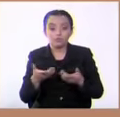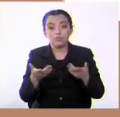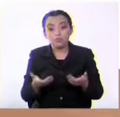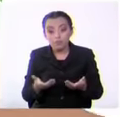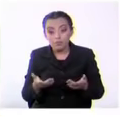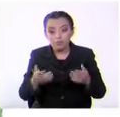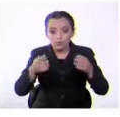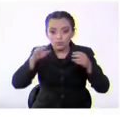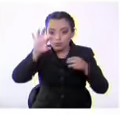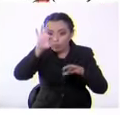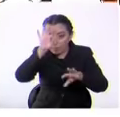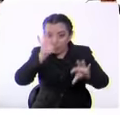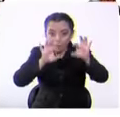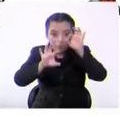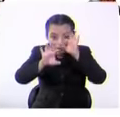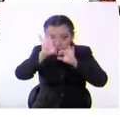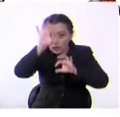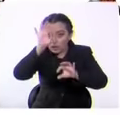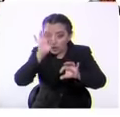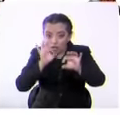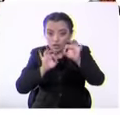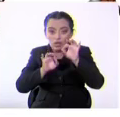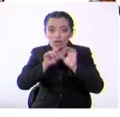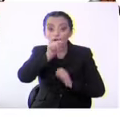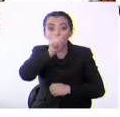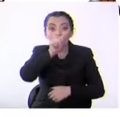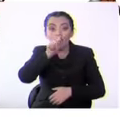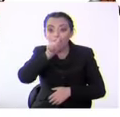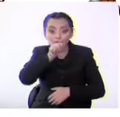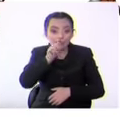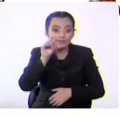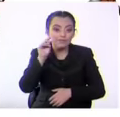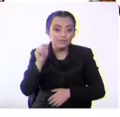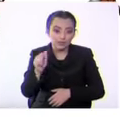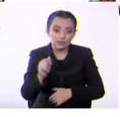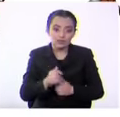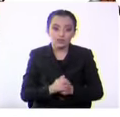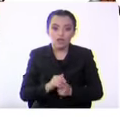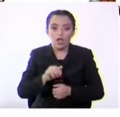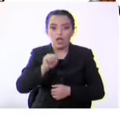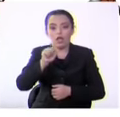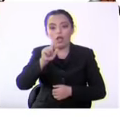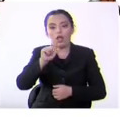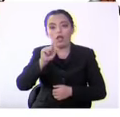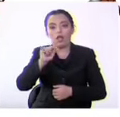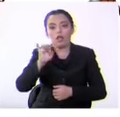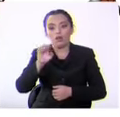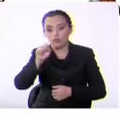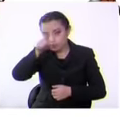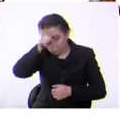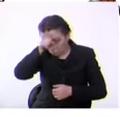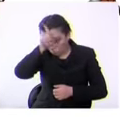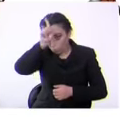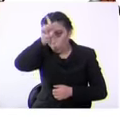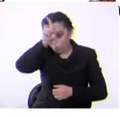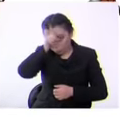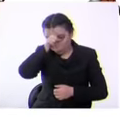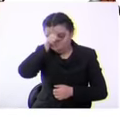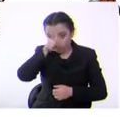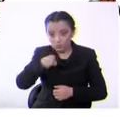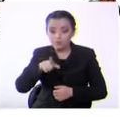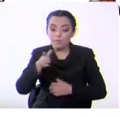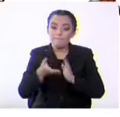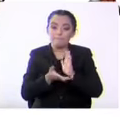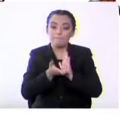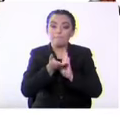las aves. Nuevamente, la frecuencia de alelos involucrados en cuernos prominentes será más abundante entre